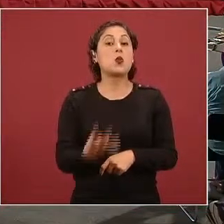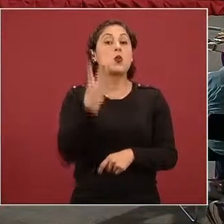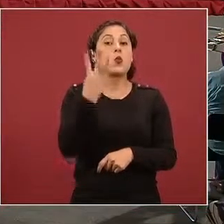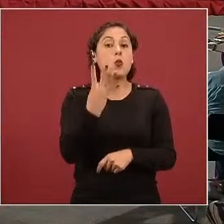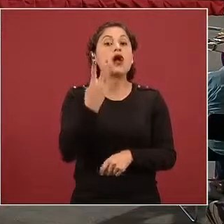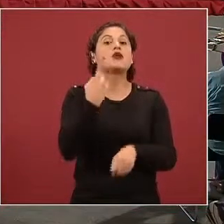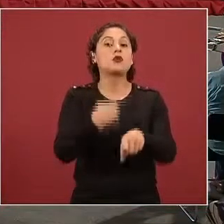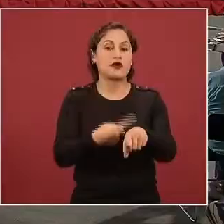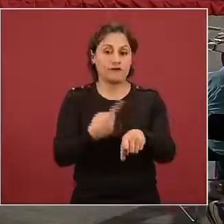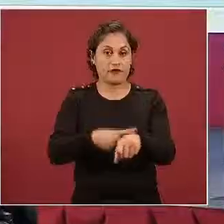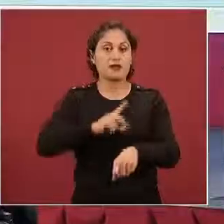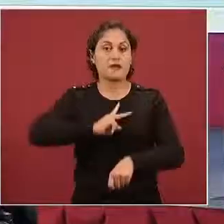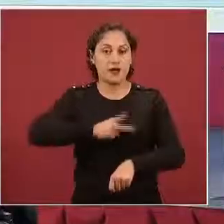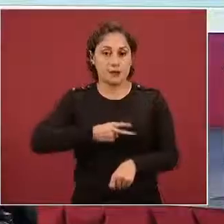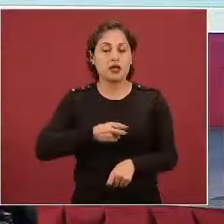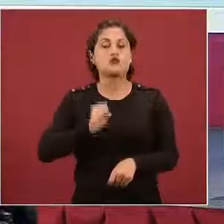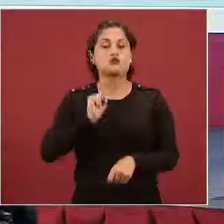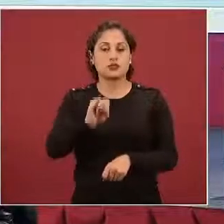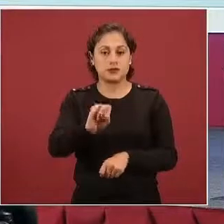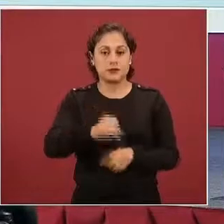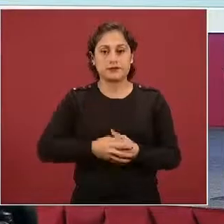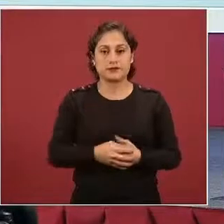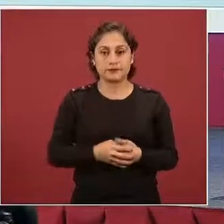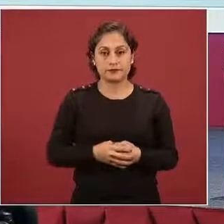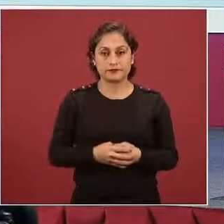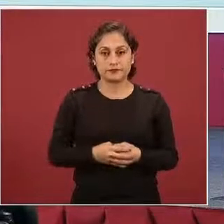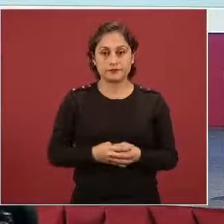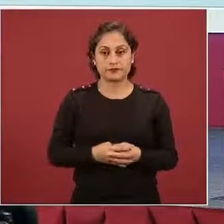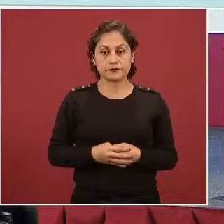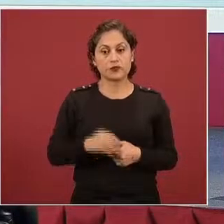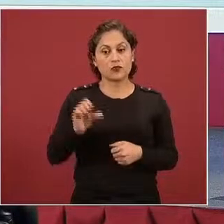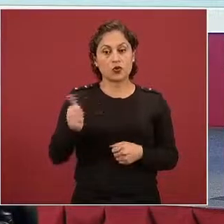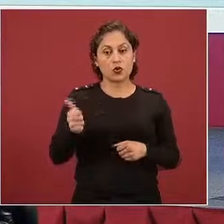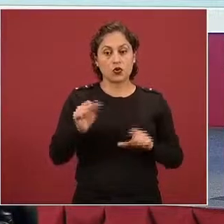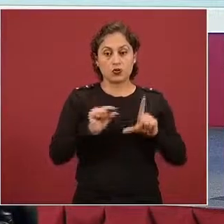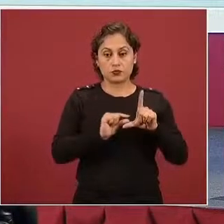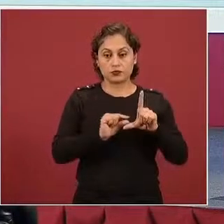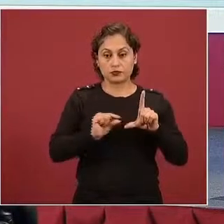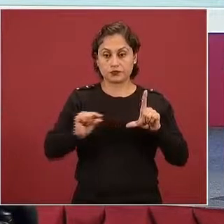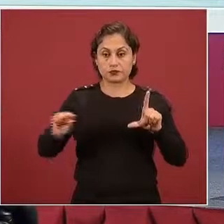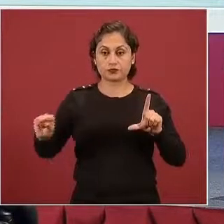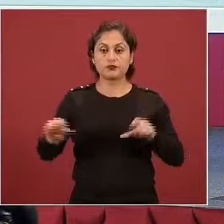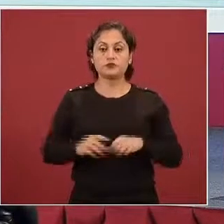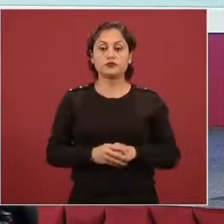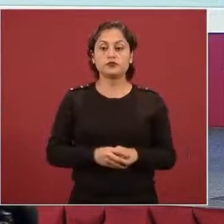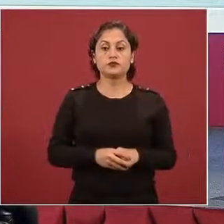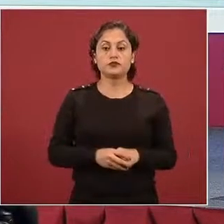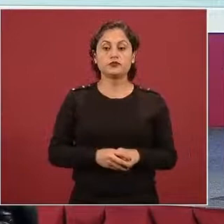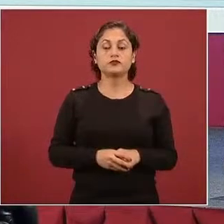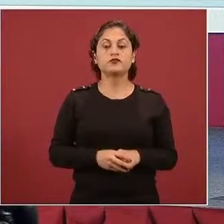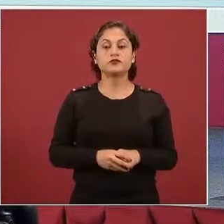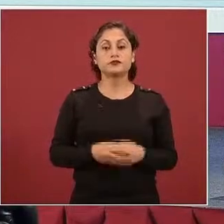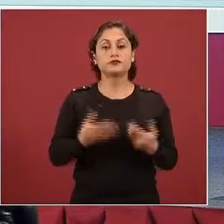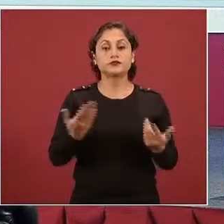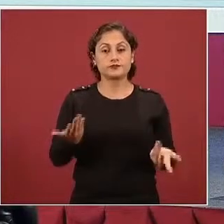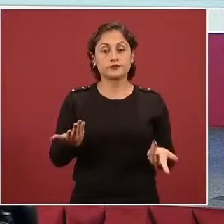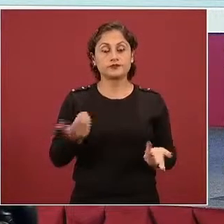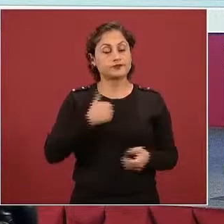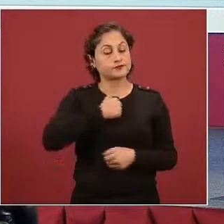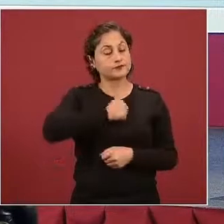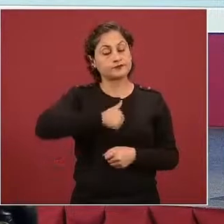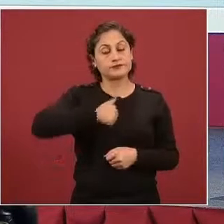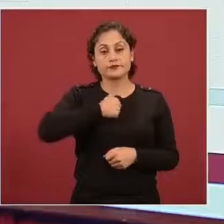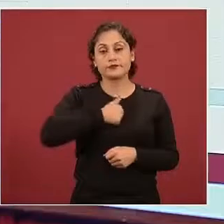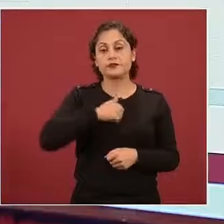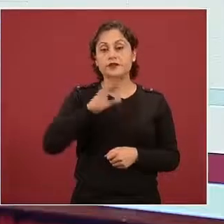causado por el virus SARS-CoV-2. Tenemos aquí abajo los números. Desafortunadamente se han acumulado casi